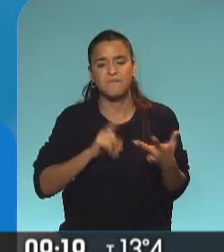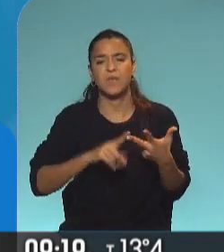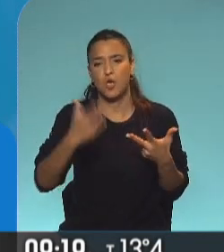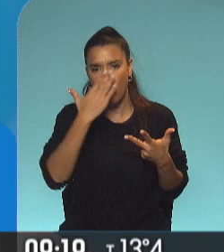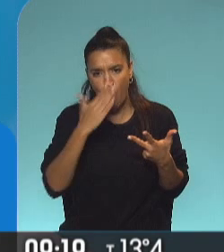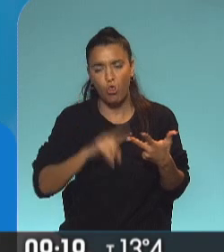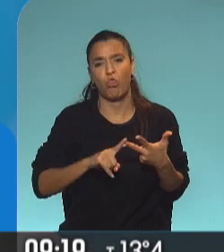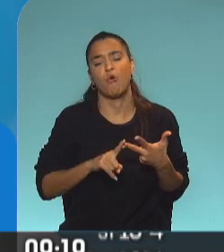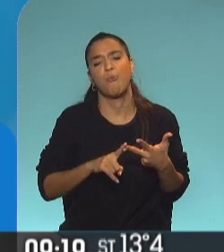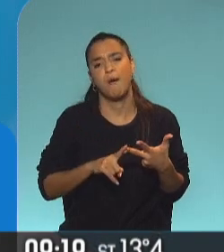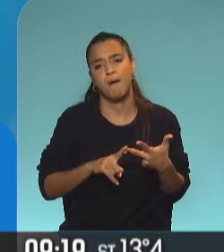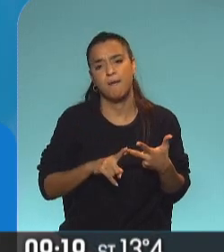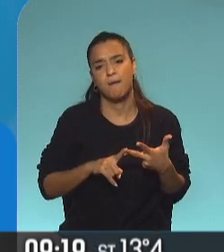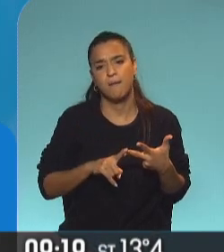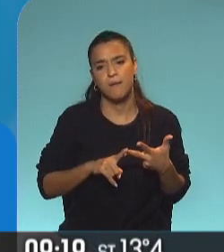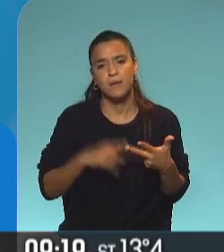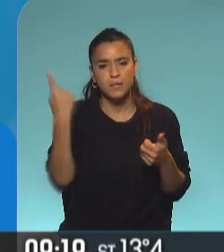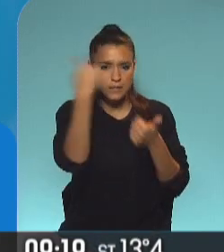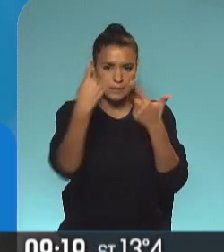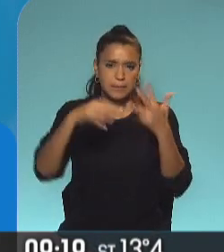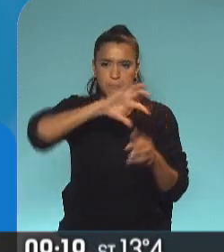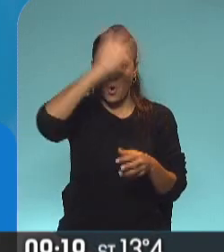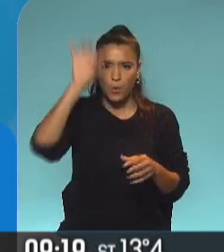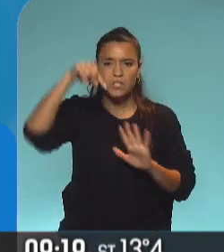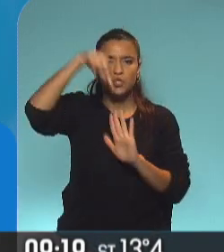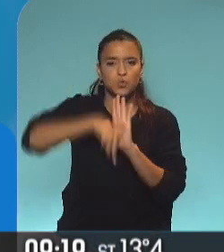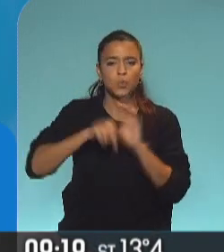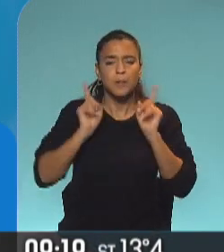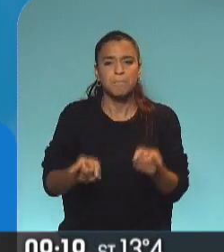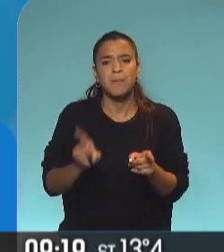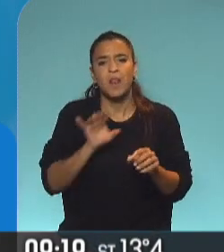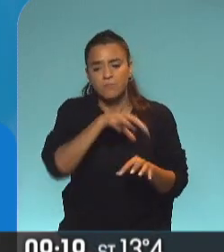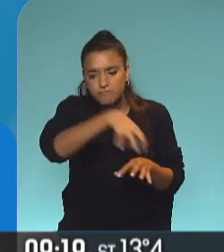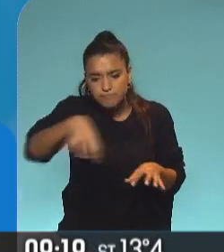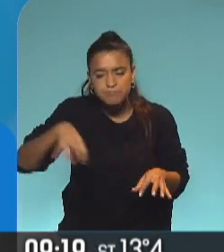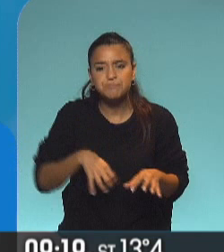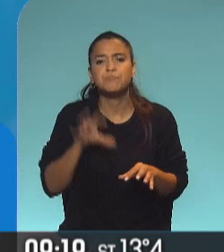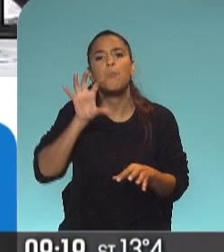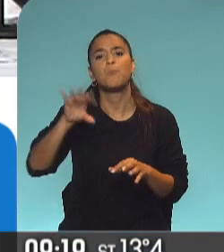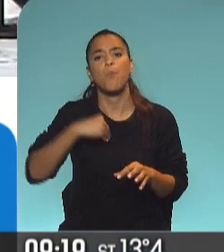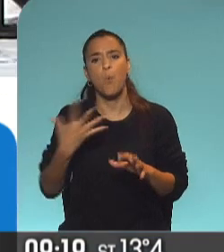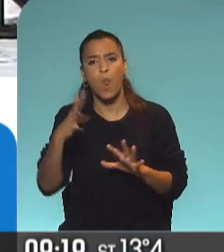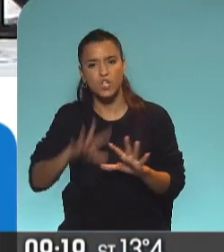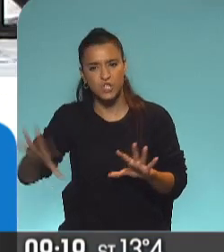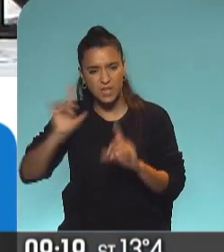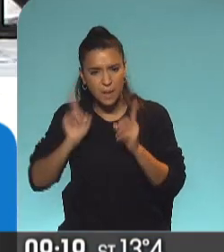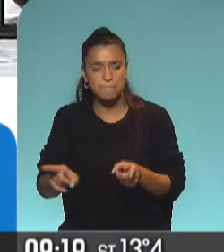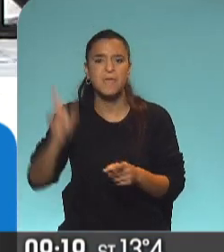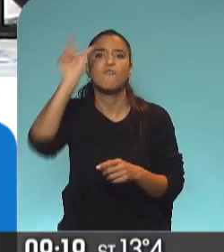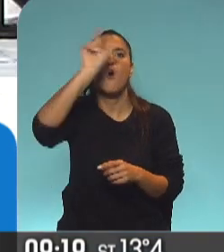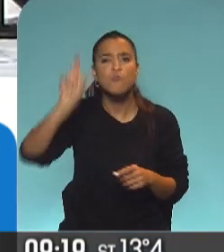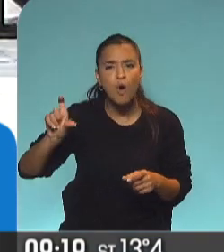Córdoba, en distintas provincias del sur, en otras localidades de la provincia de Buenos Aires, en